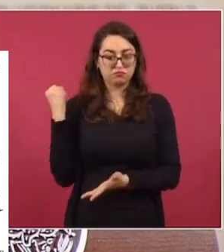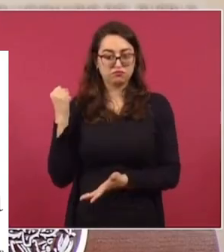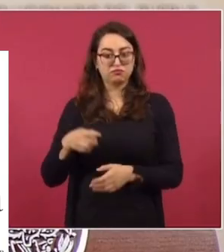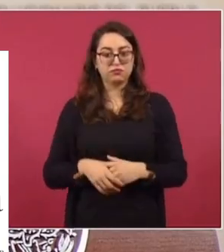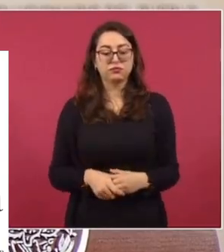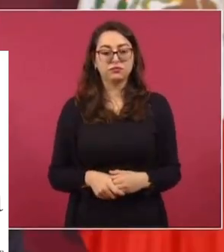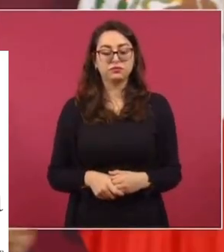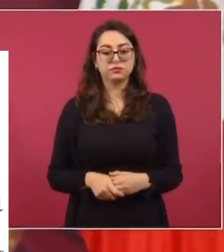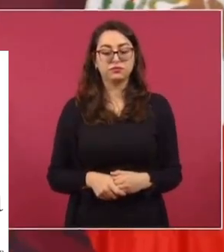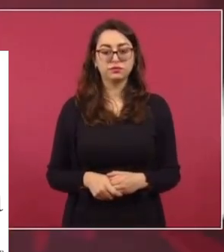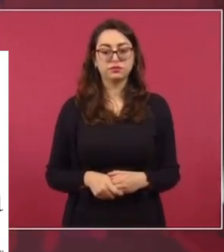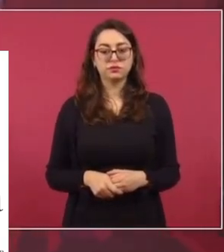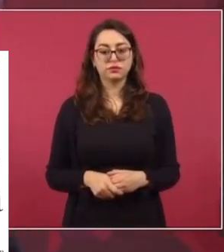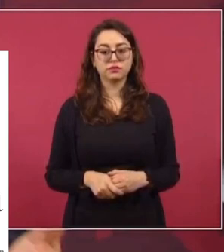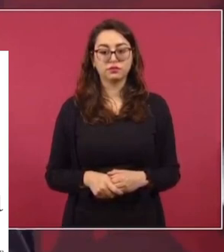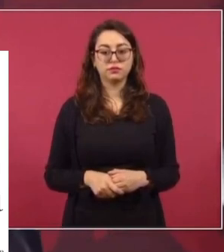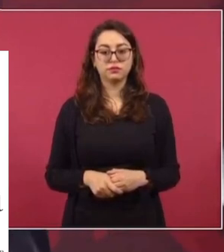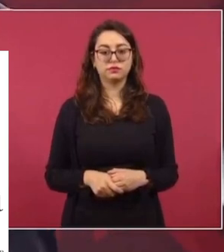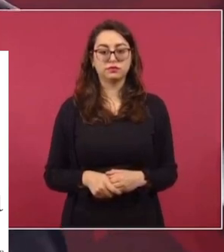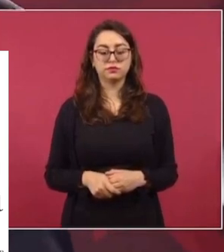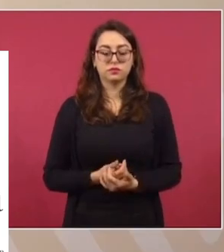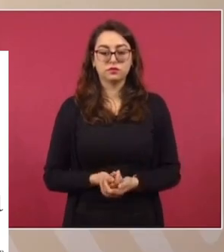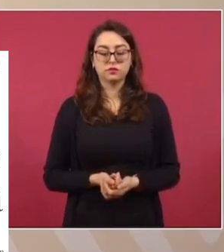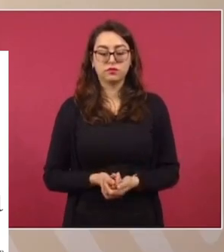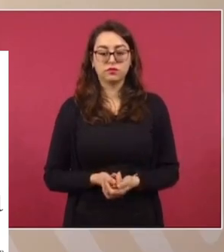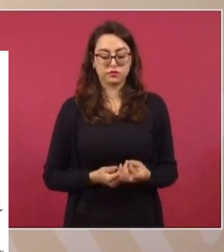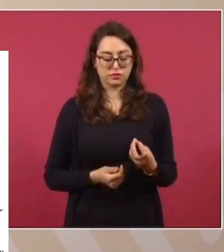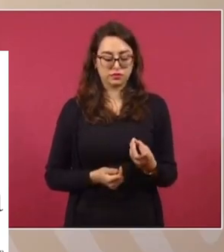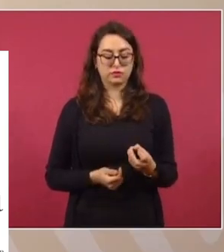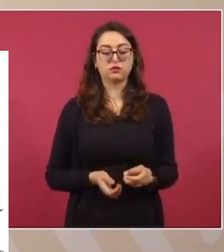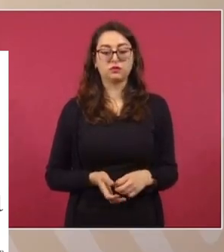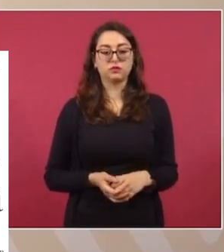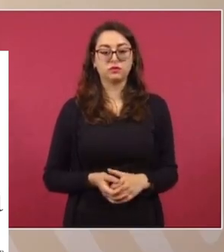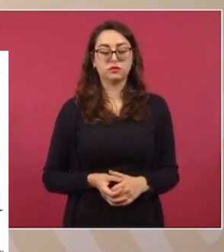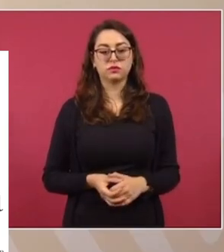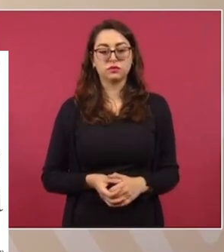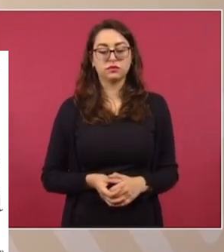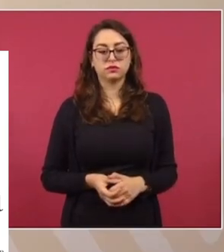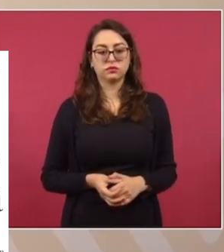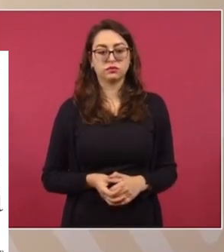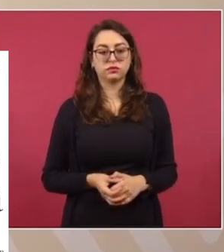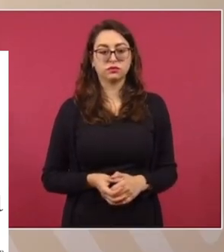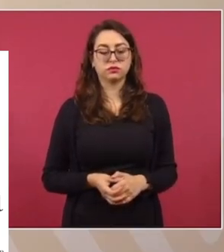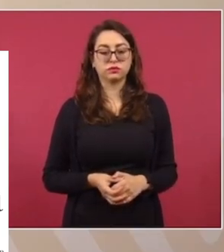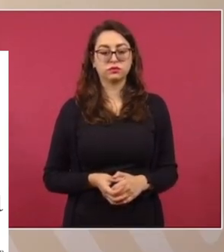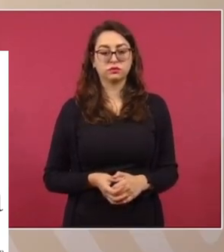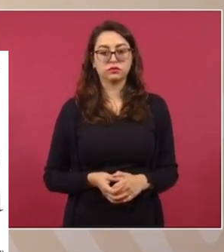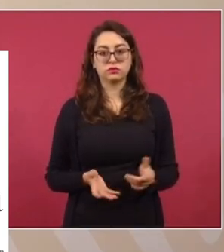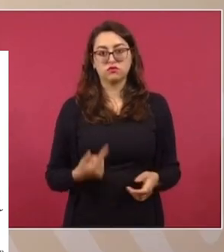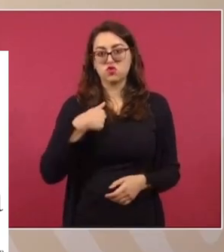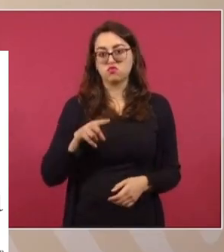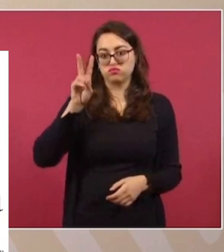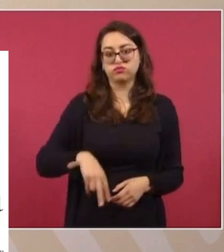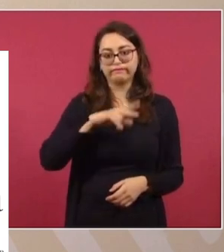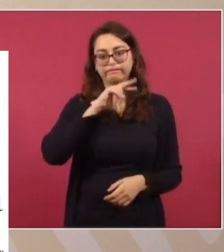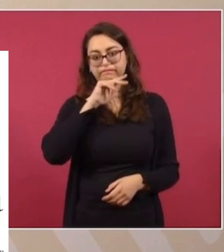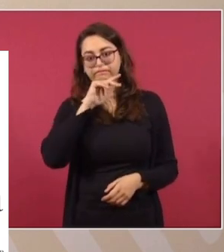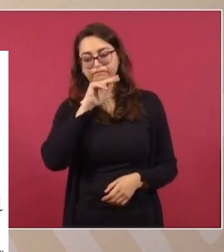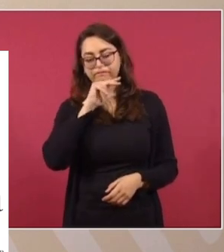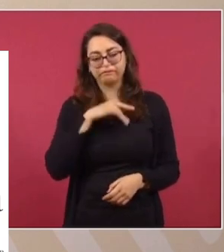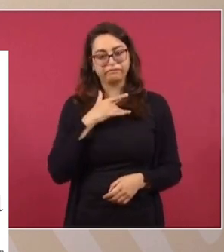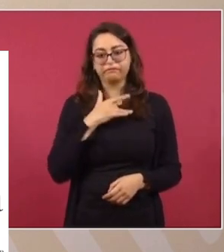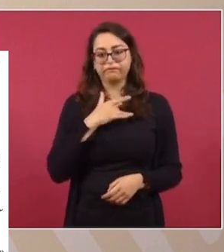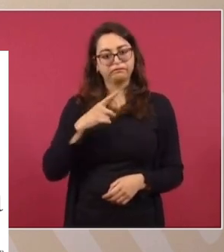público. ¿Y por qué nos preocupa? Porque si se tomó la decisión de convertir estas obras en acciones